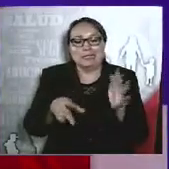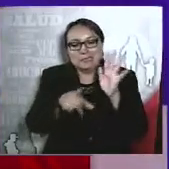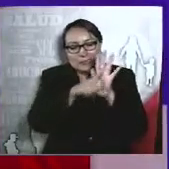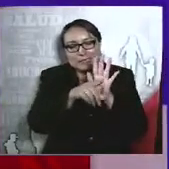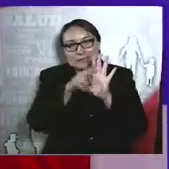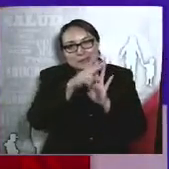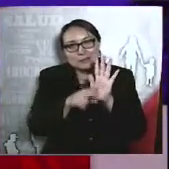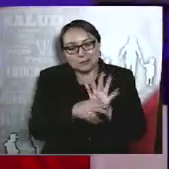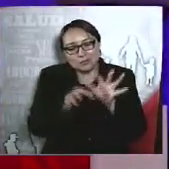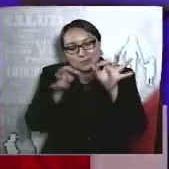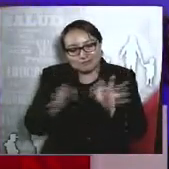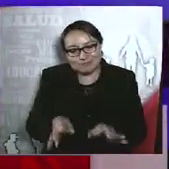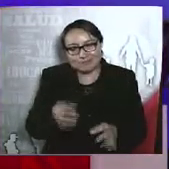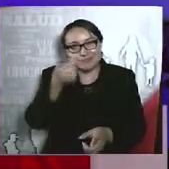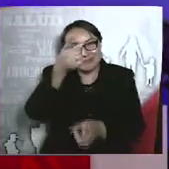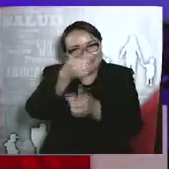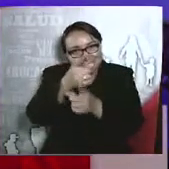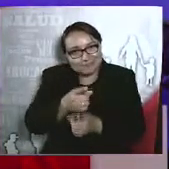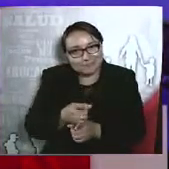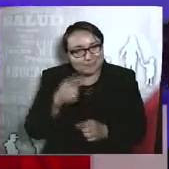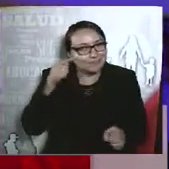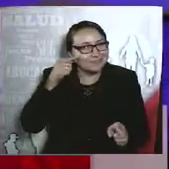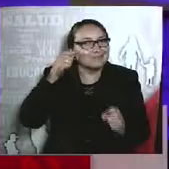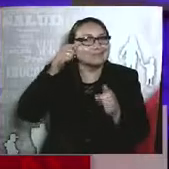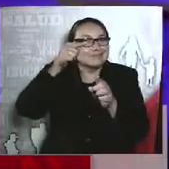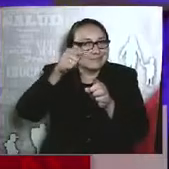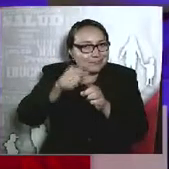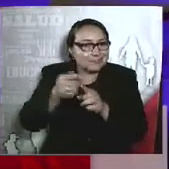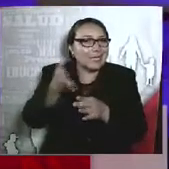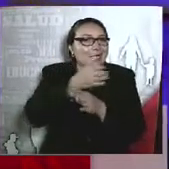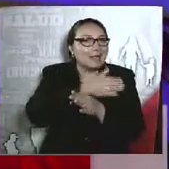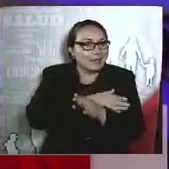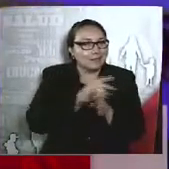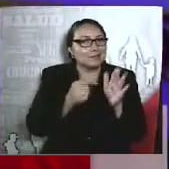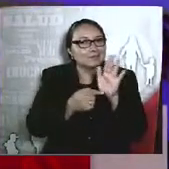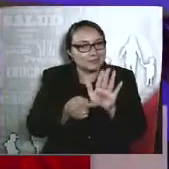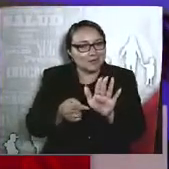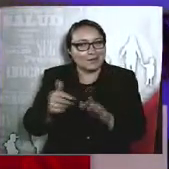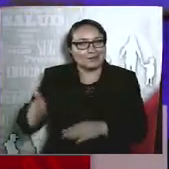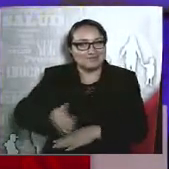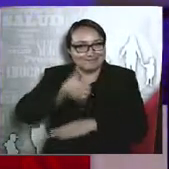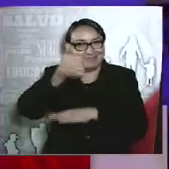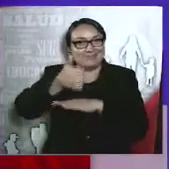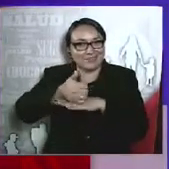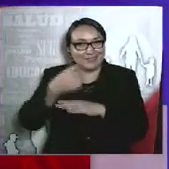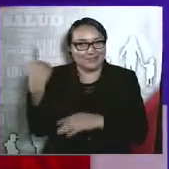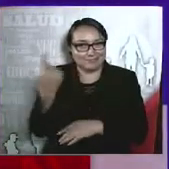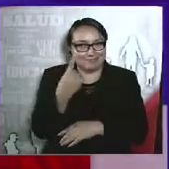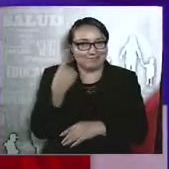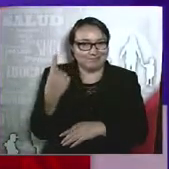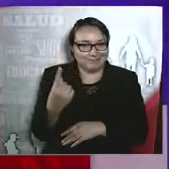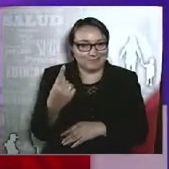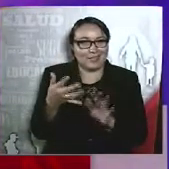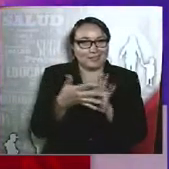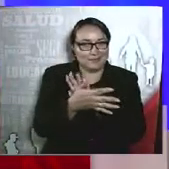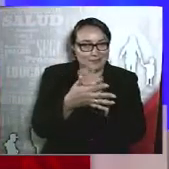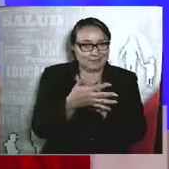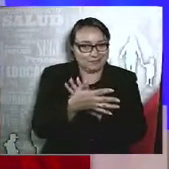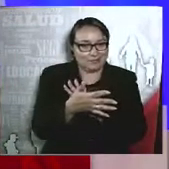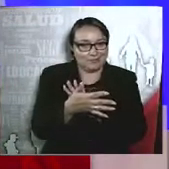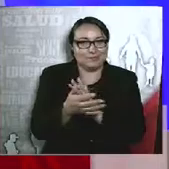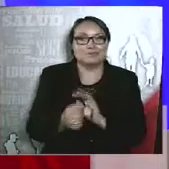podamos cumplir las metas y objetivos que nos mostraba Schneider Lucas y el director al principio de esta rendición. Hay una